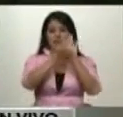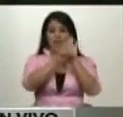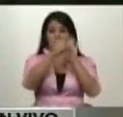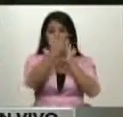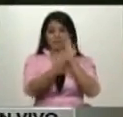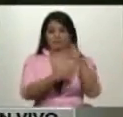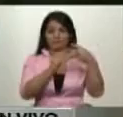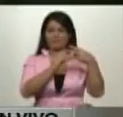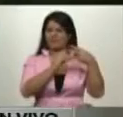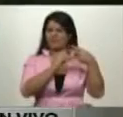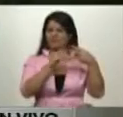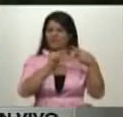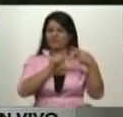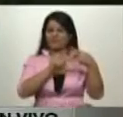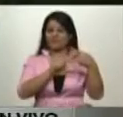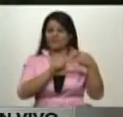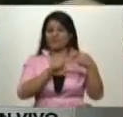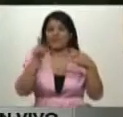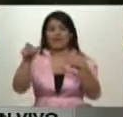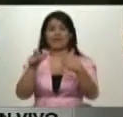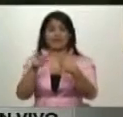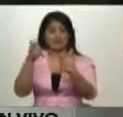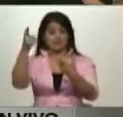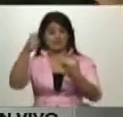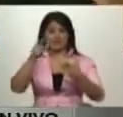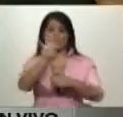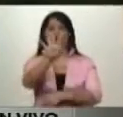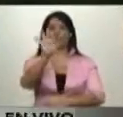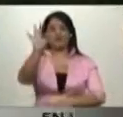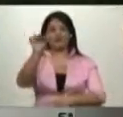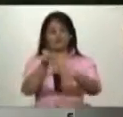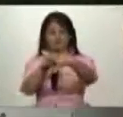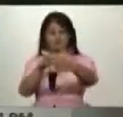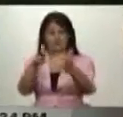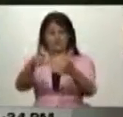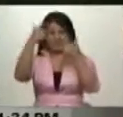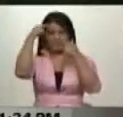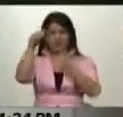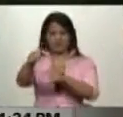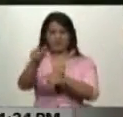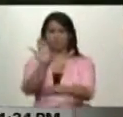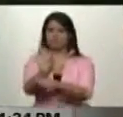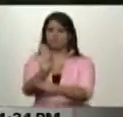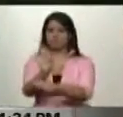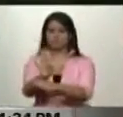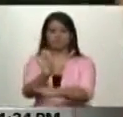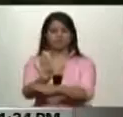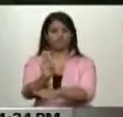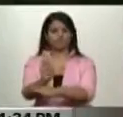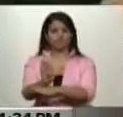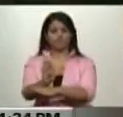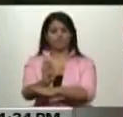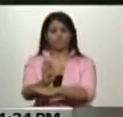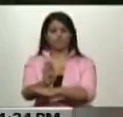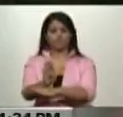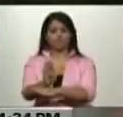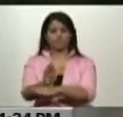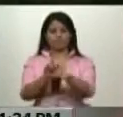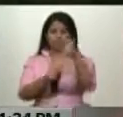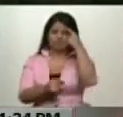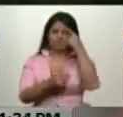la preservación del cuartel de la montaña y su memoria histórica. Como todos ustedes saben, antes de las